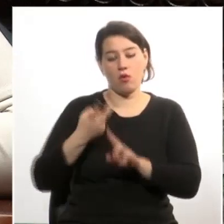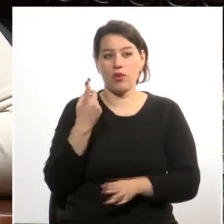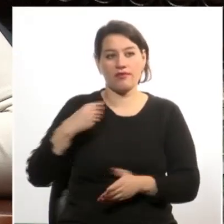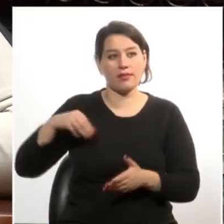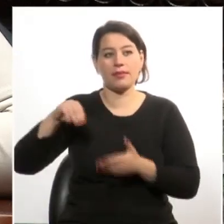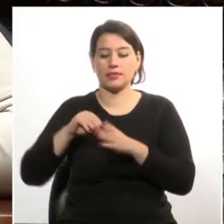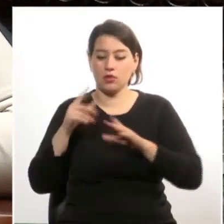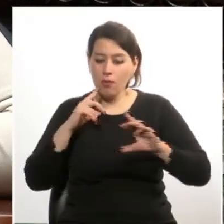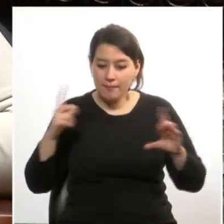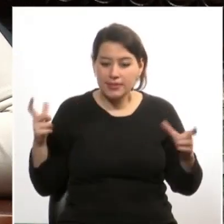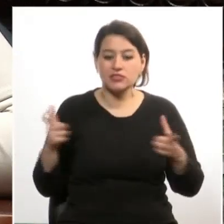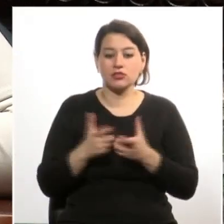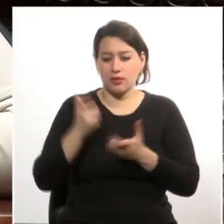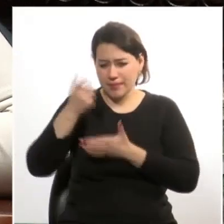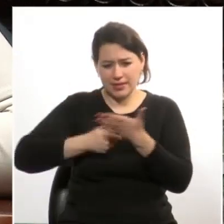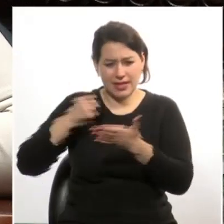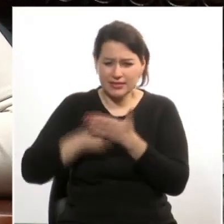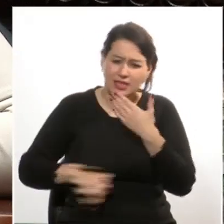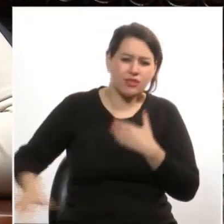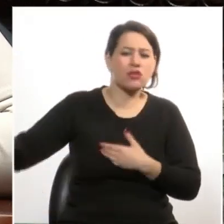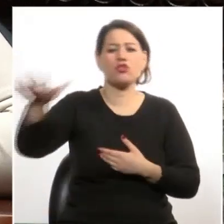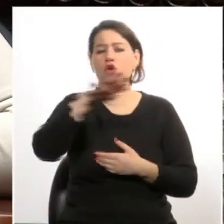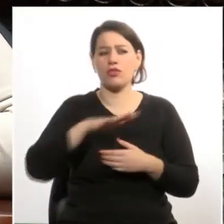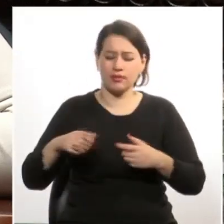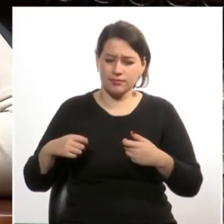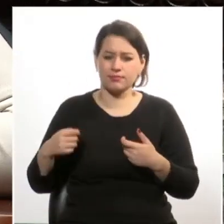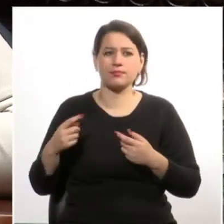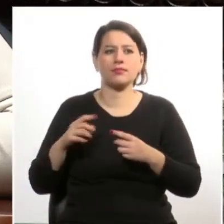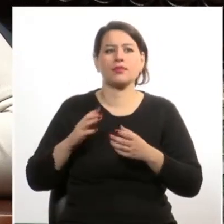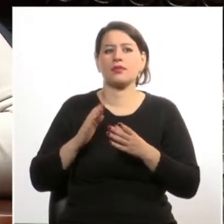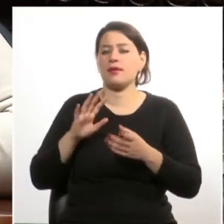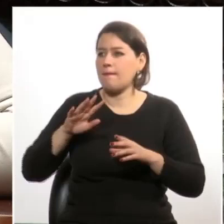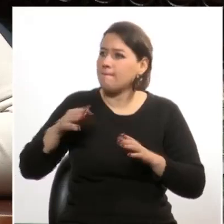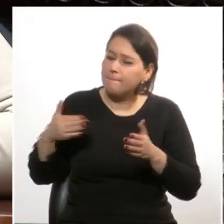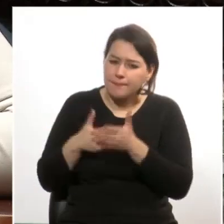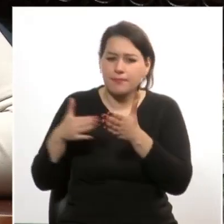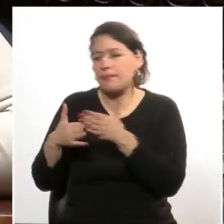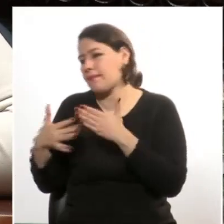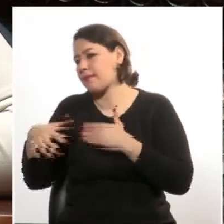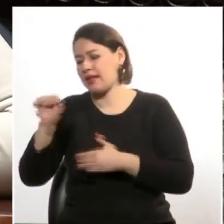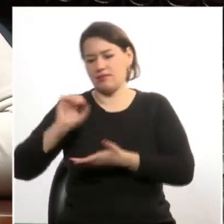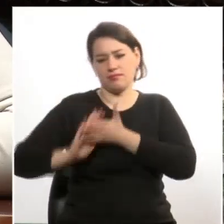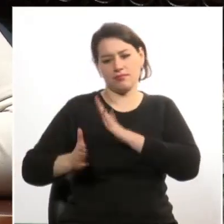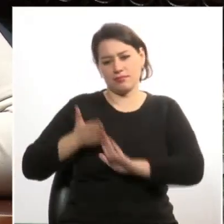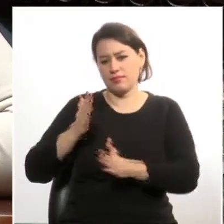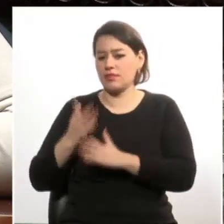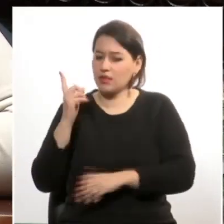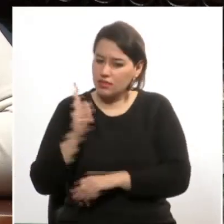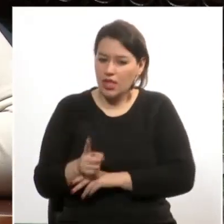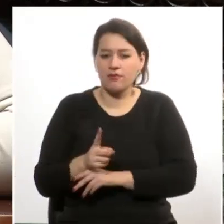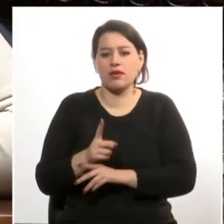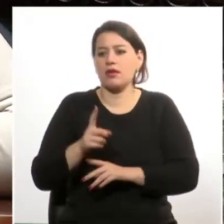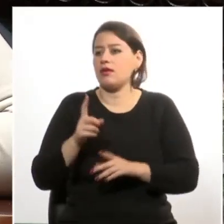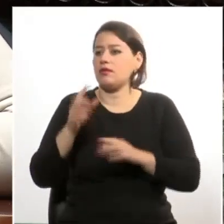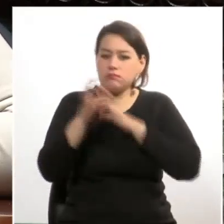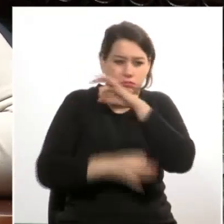la comisión y la militancia todas se sobrepusieron al enésimo obstáculo que interponía la impunidad. Hubo que ubicar, hubo